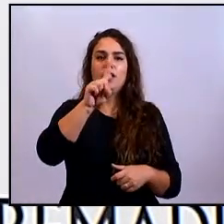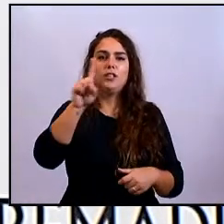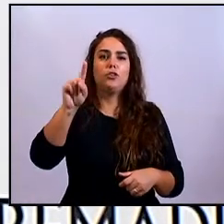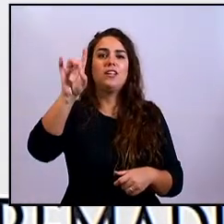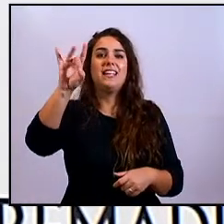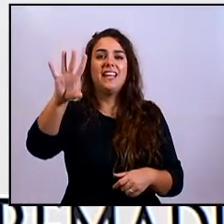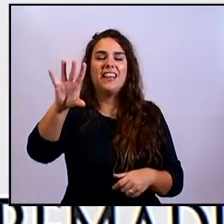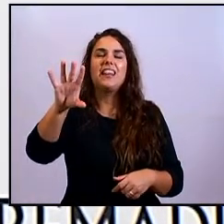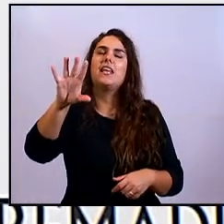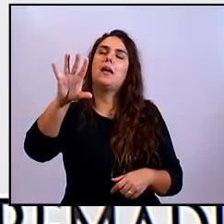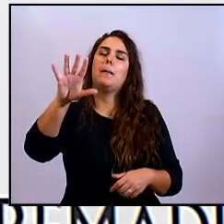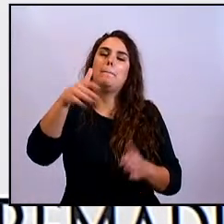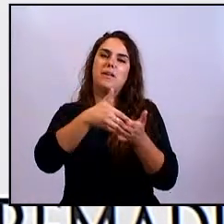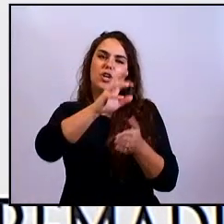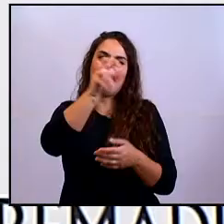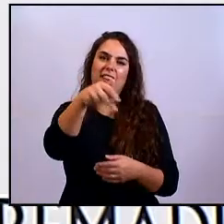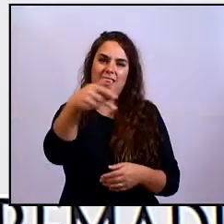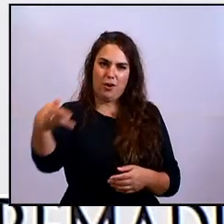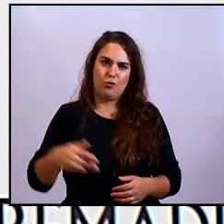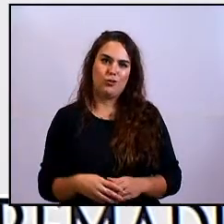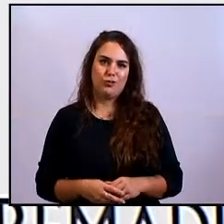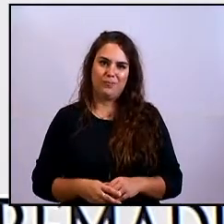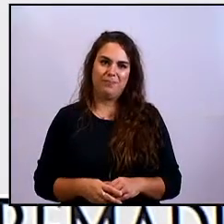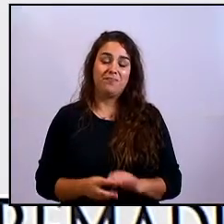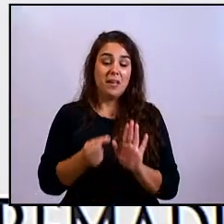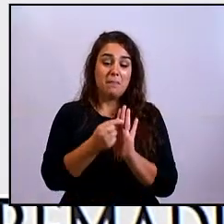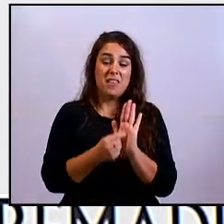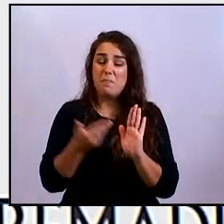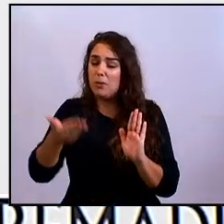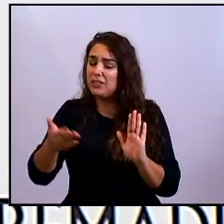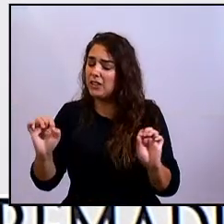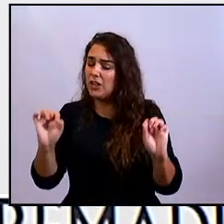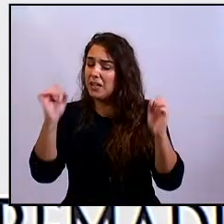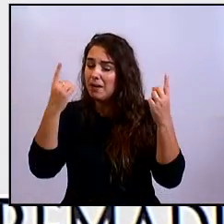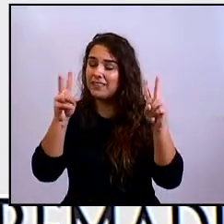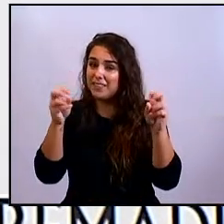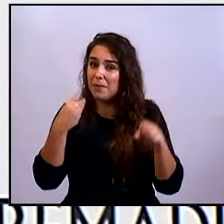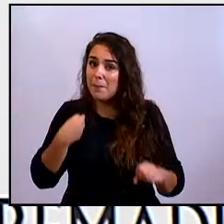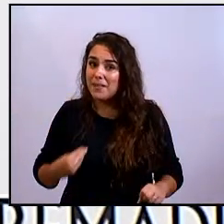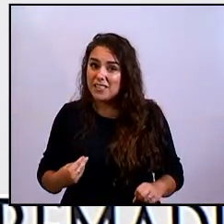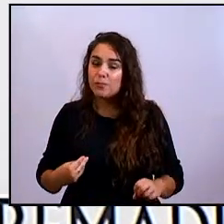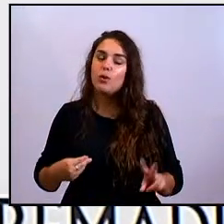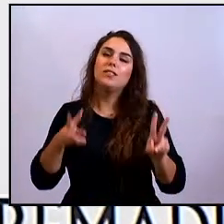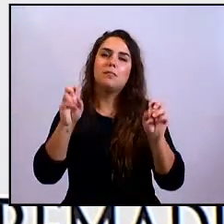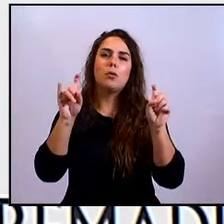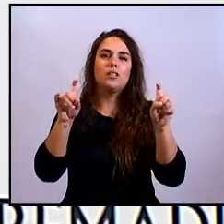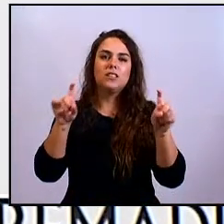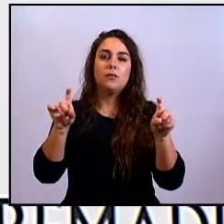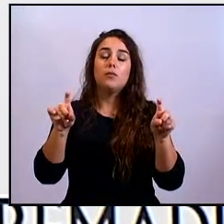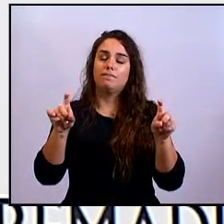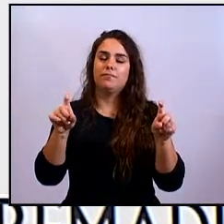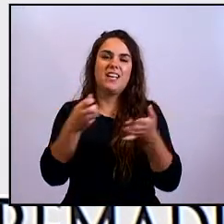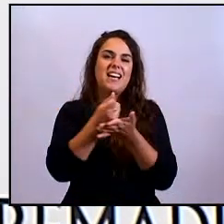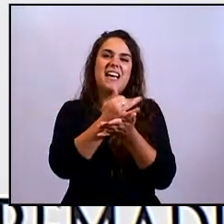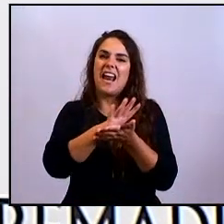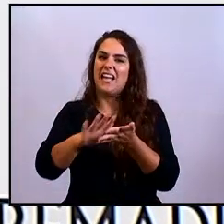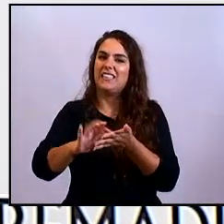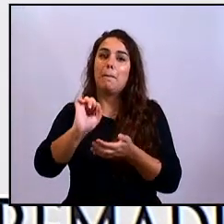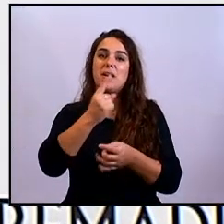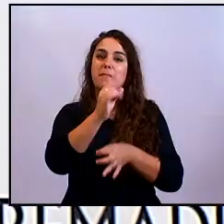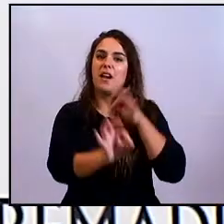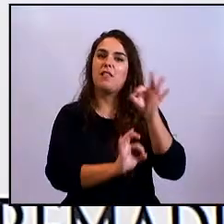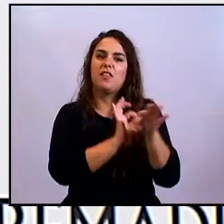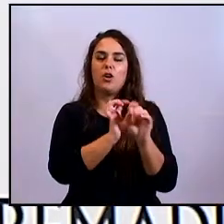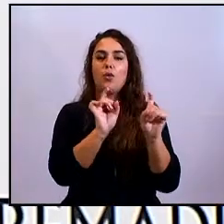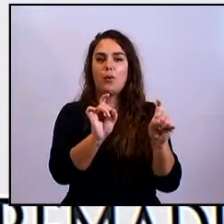euros. Una de las medidas más importantes en esta materia, en materia educativa, es la gratuidad universal del primer ciclo de